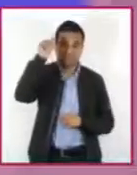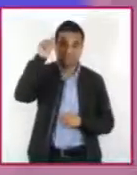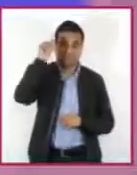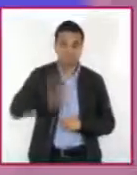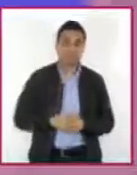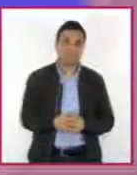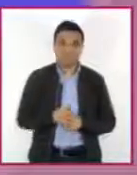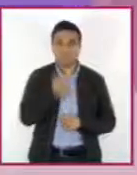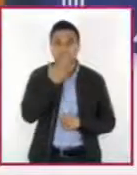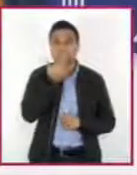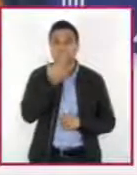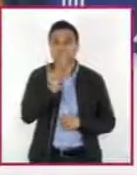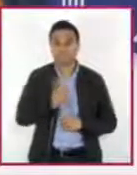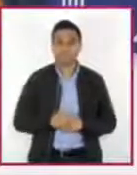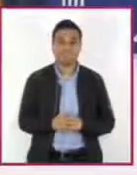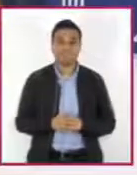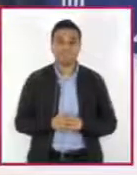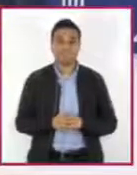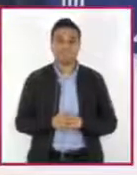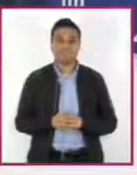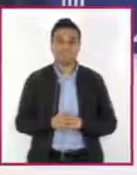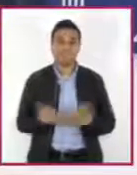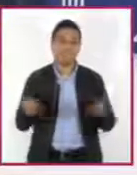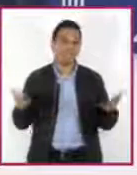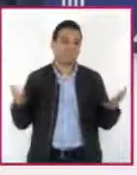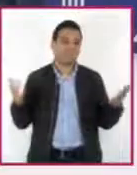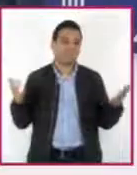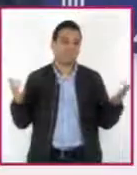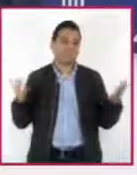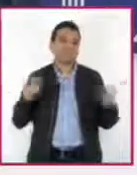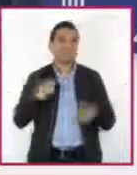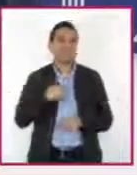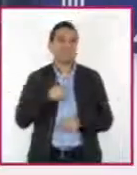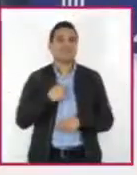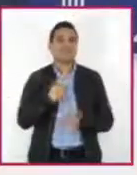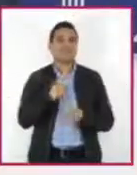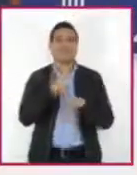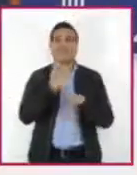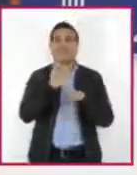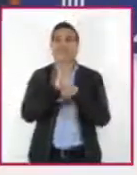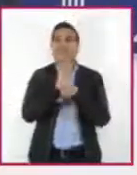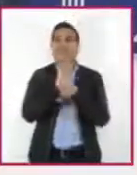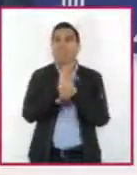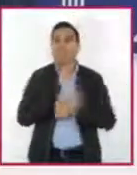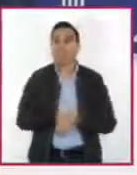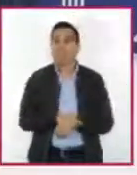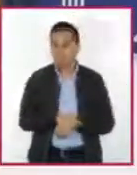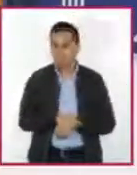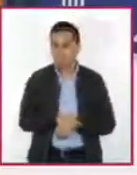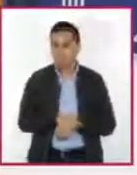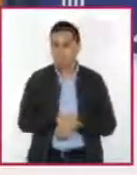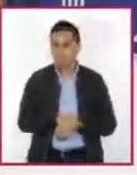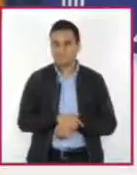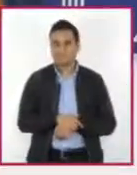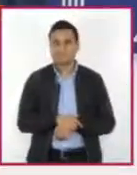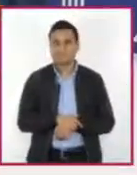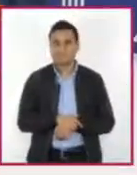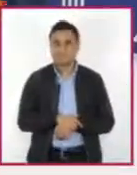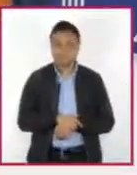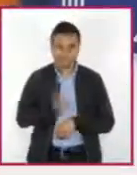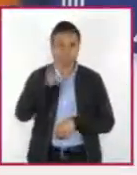Muy bien. Bueno, se las dejaron fácil. Sí. Tienen esta oportunidad para volver al juego.